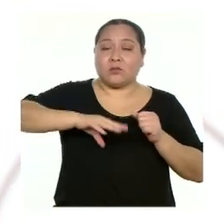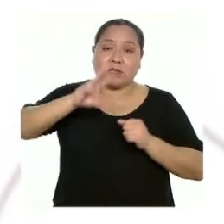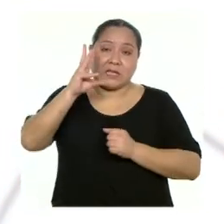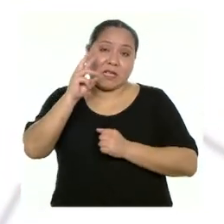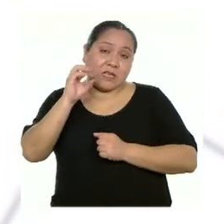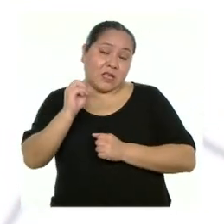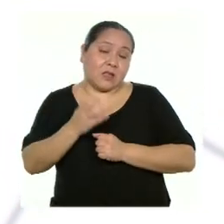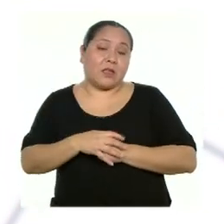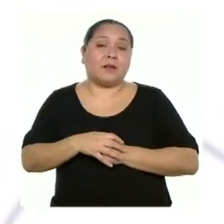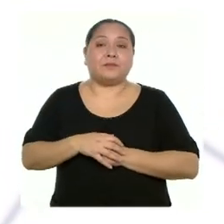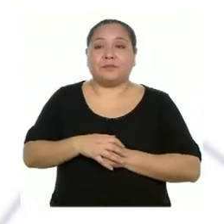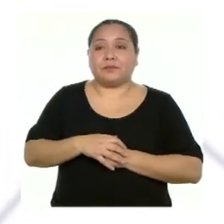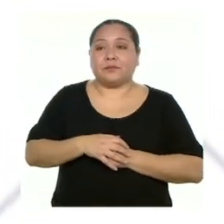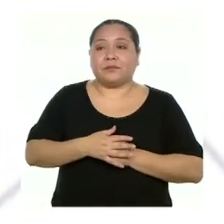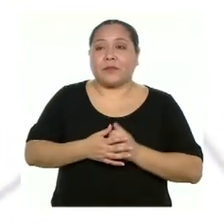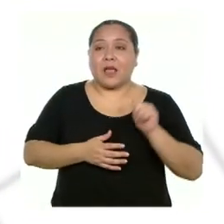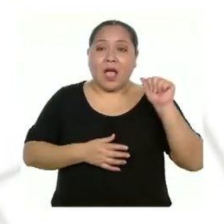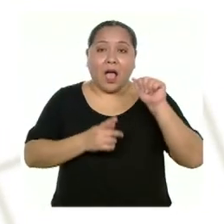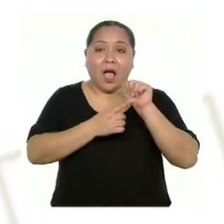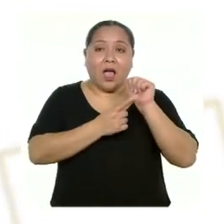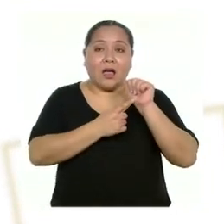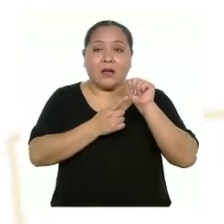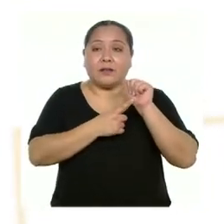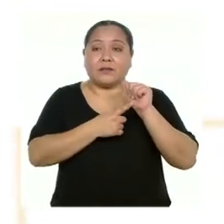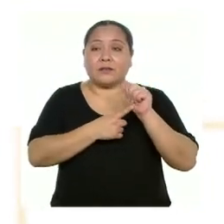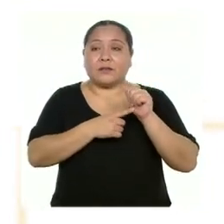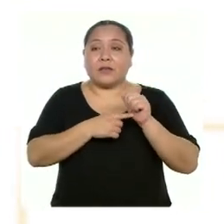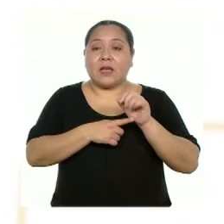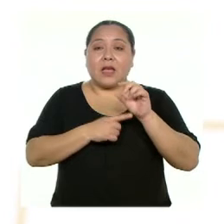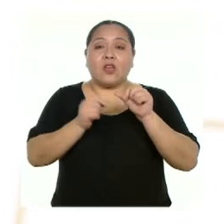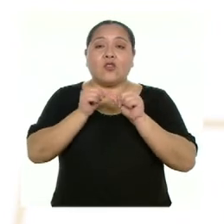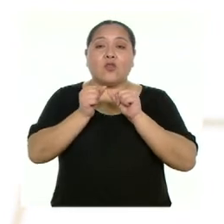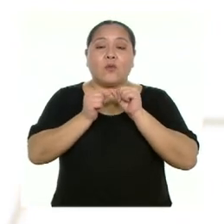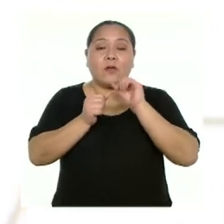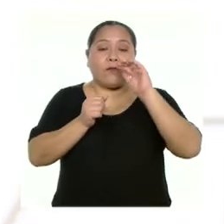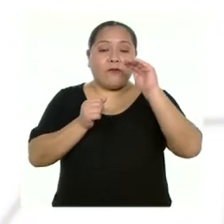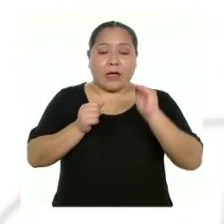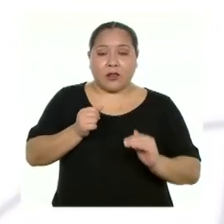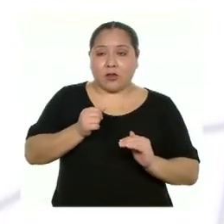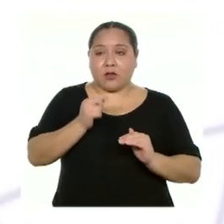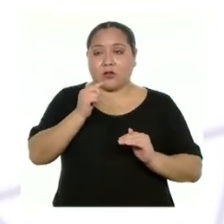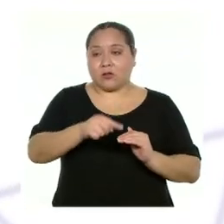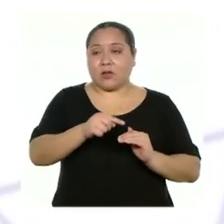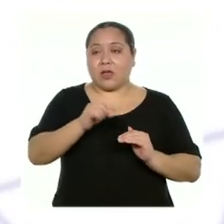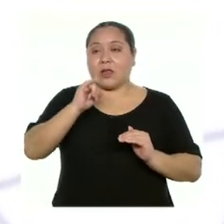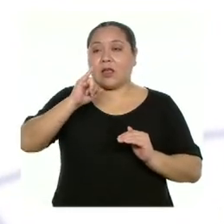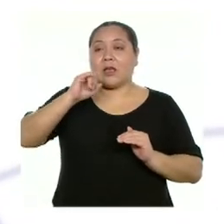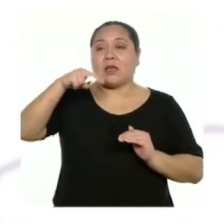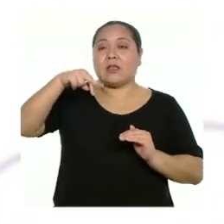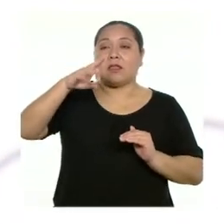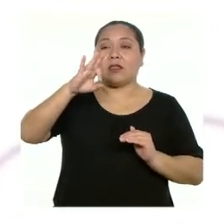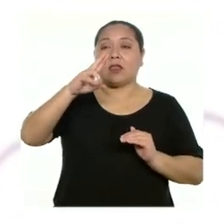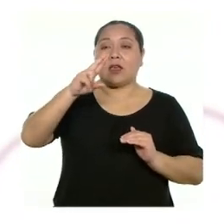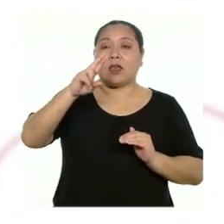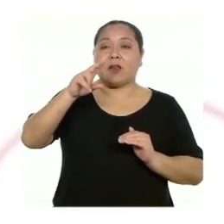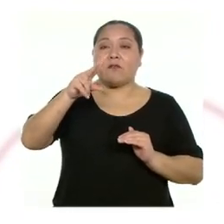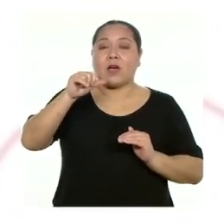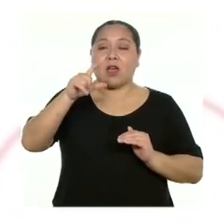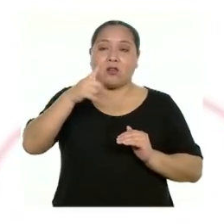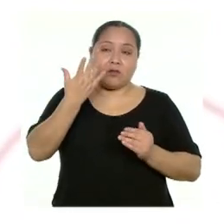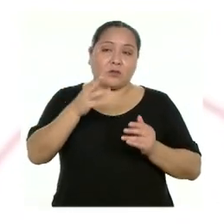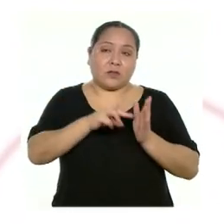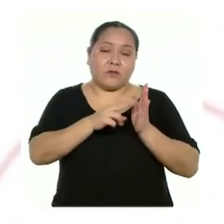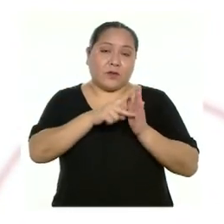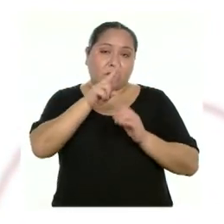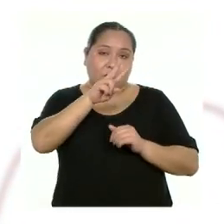60. A es extremo inferior del intervalo mediano, es decir, 24.